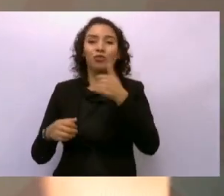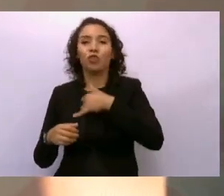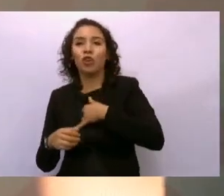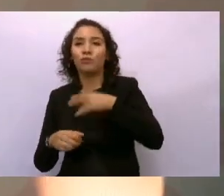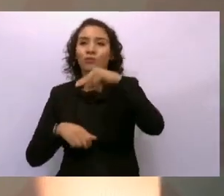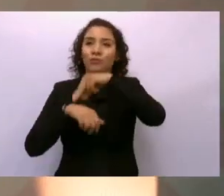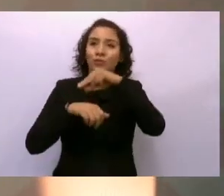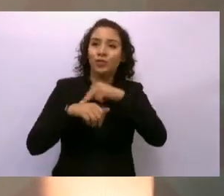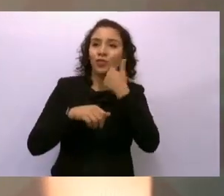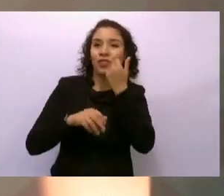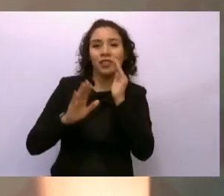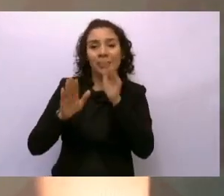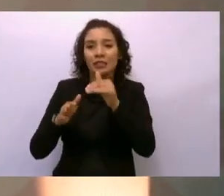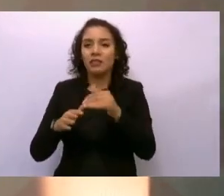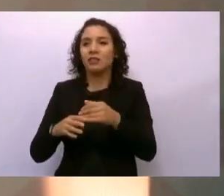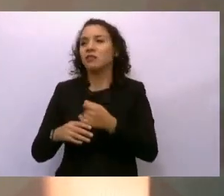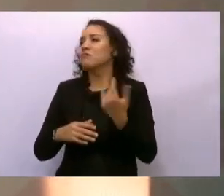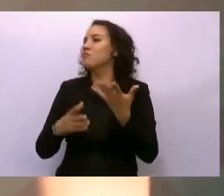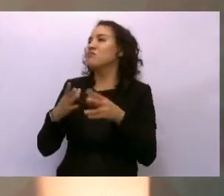cupo para 100,